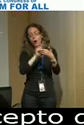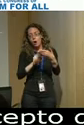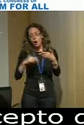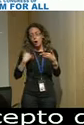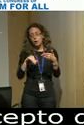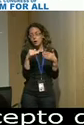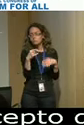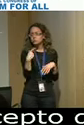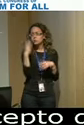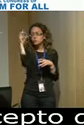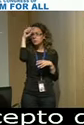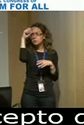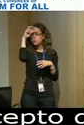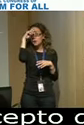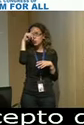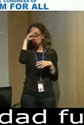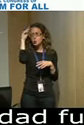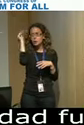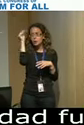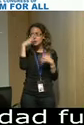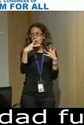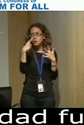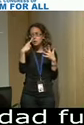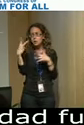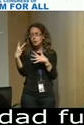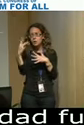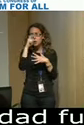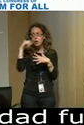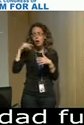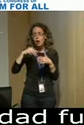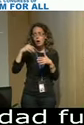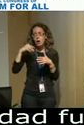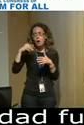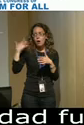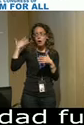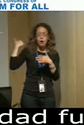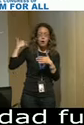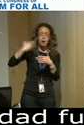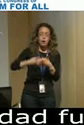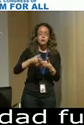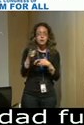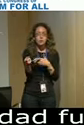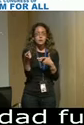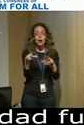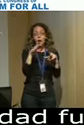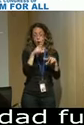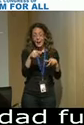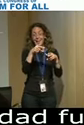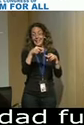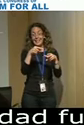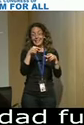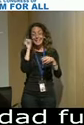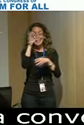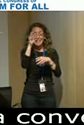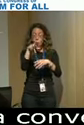mal, 6 años o 7, y hay que socializar muchísimo más el discurso de derechos